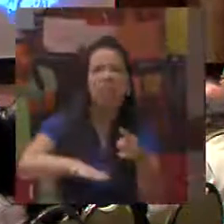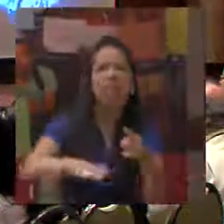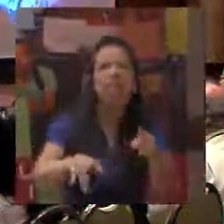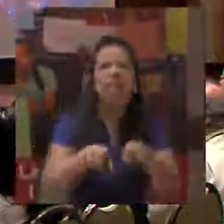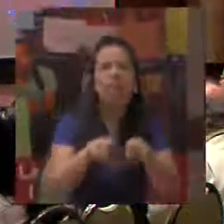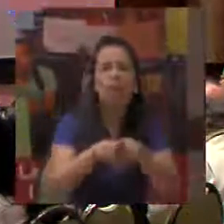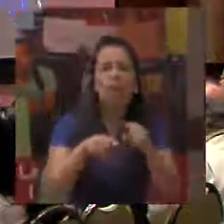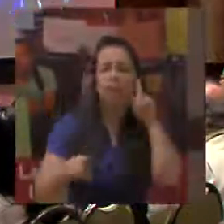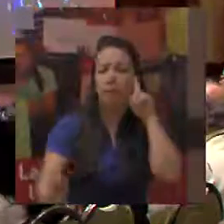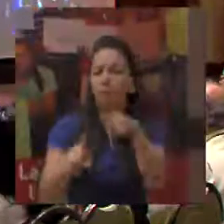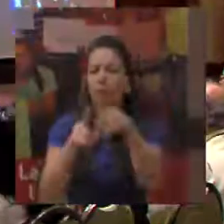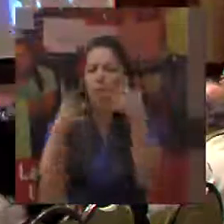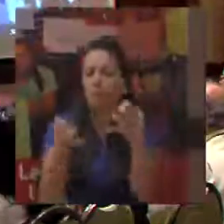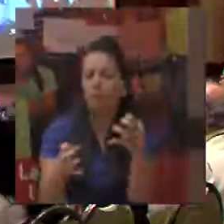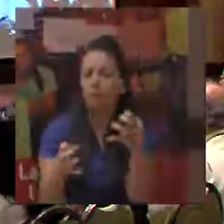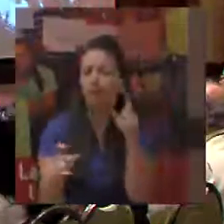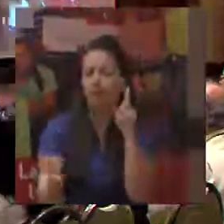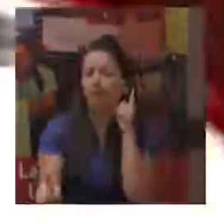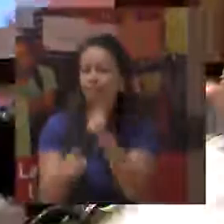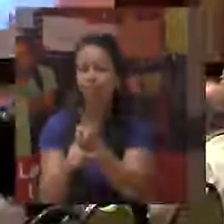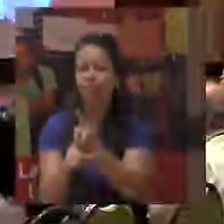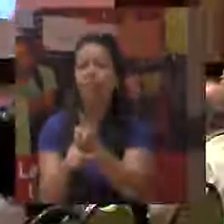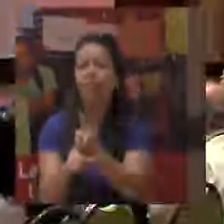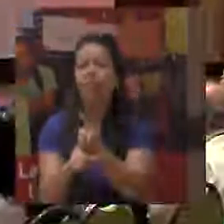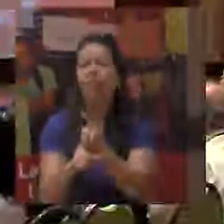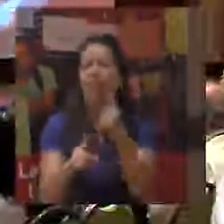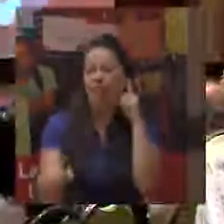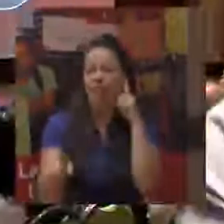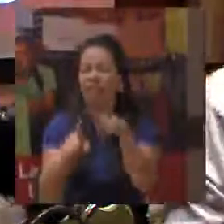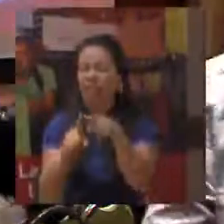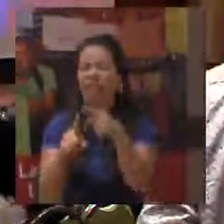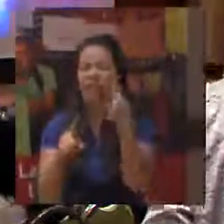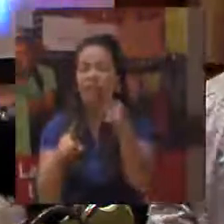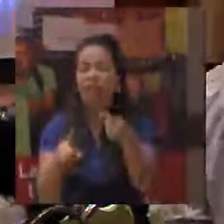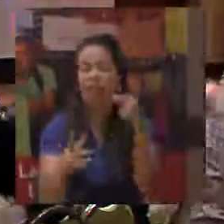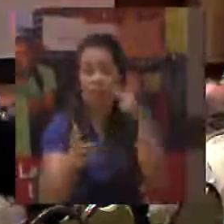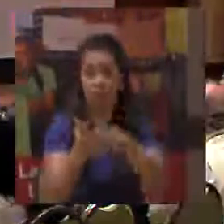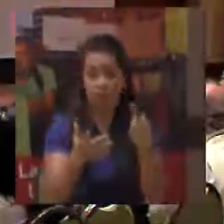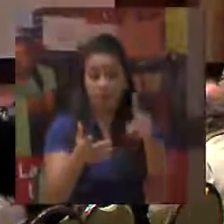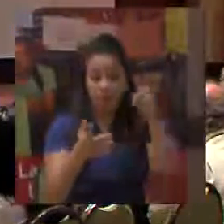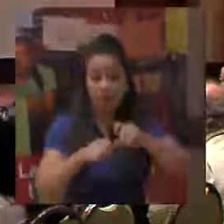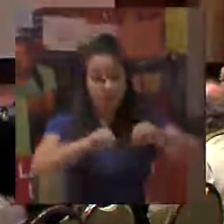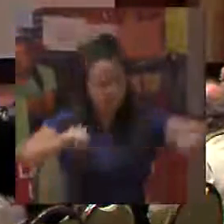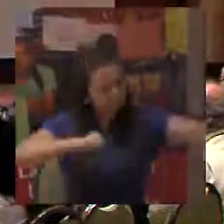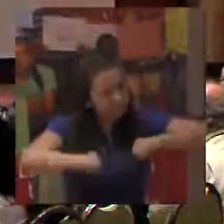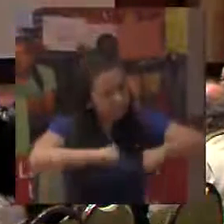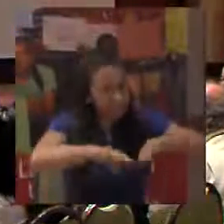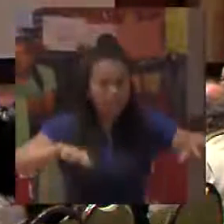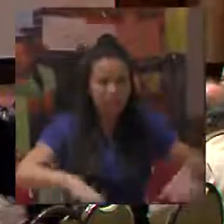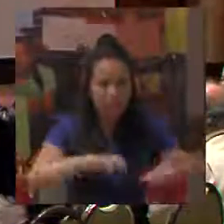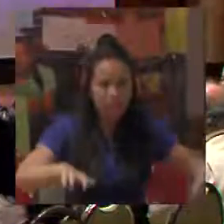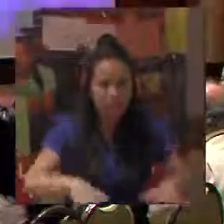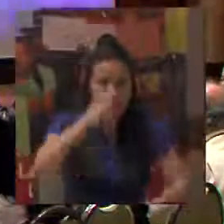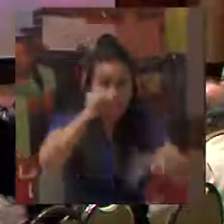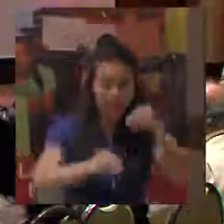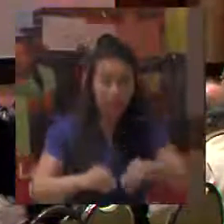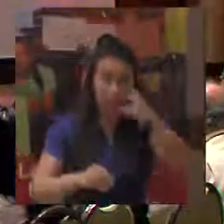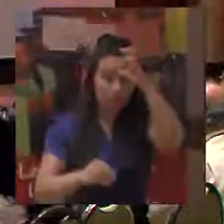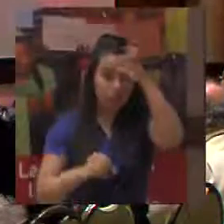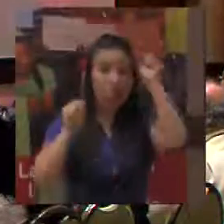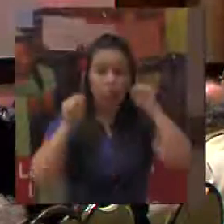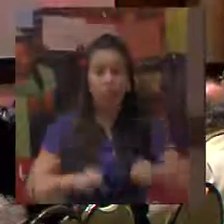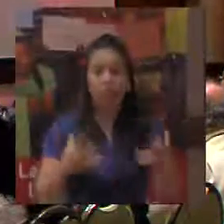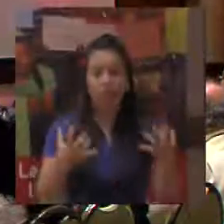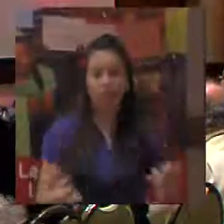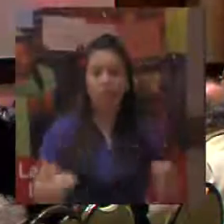lo que es nuestra meta ya en el 2016, que es consolidar todo el ejercicio de gestión de conocimiento. Vamos a crear una